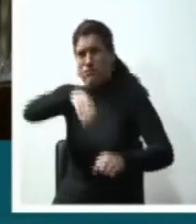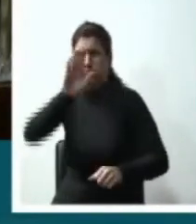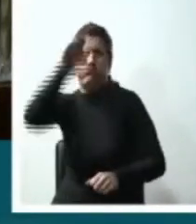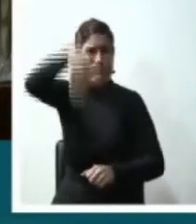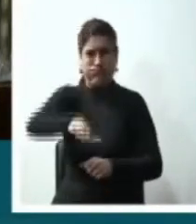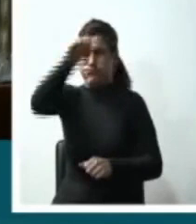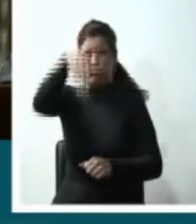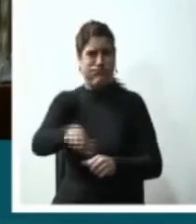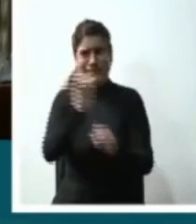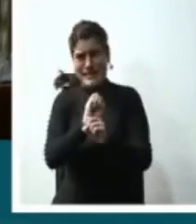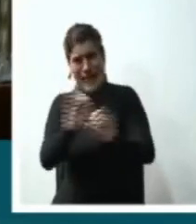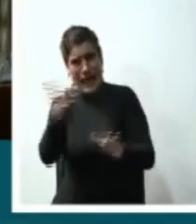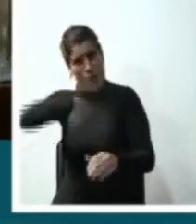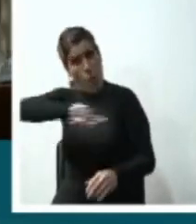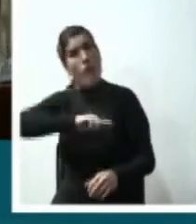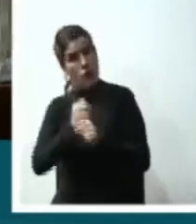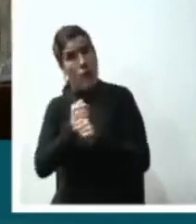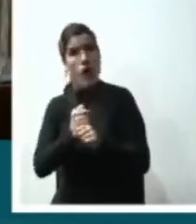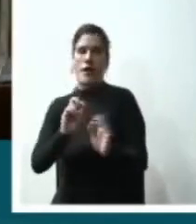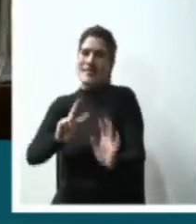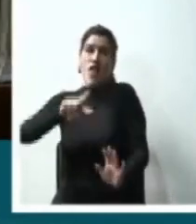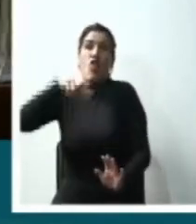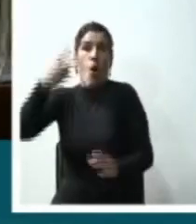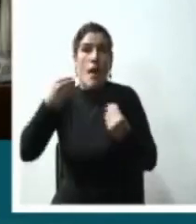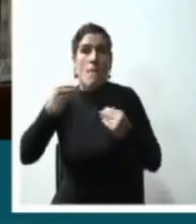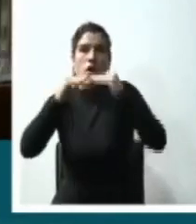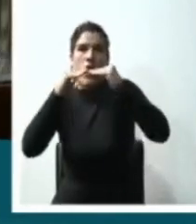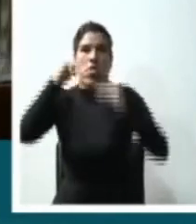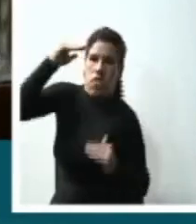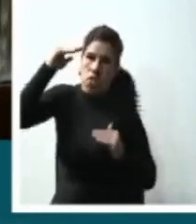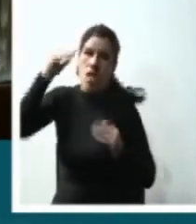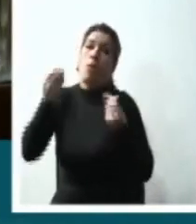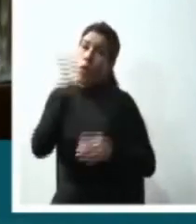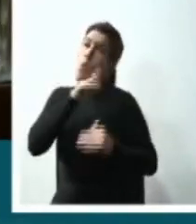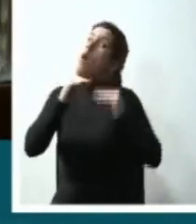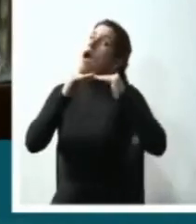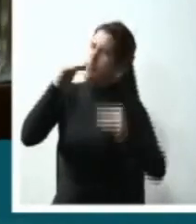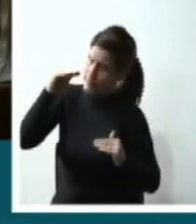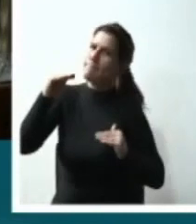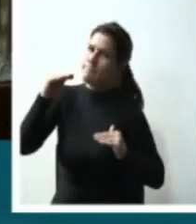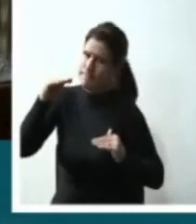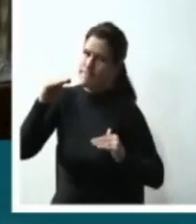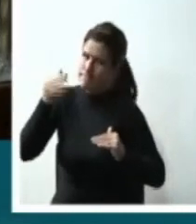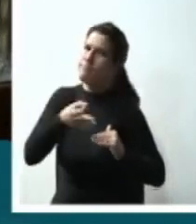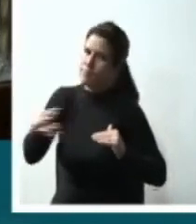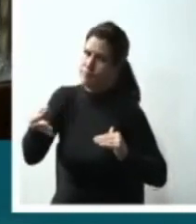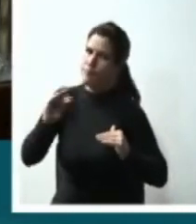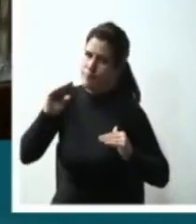trabajo, también se ven doblemente agravados por la desigualdad de la que partimos al ser trabajadoras, al ser mujeres.